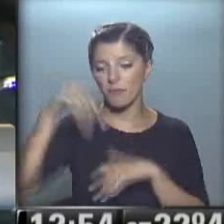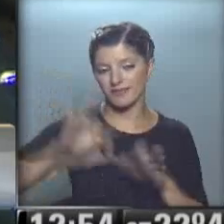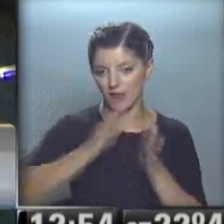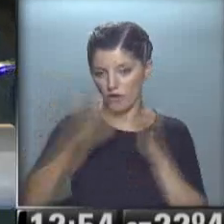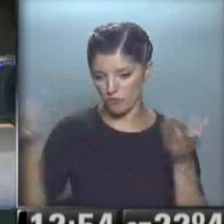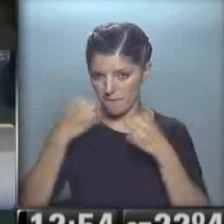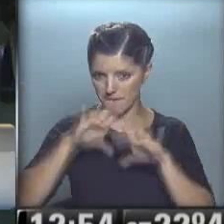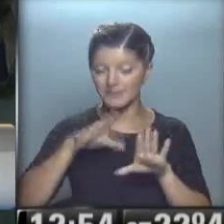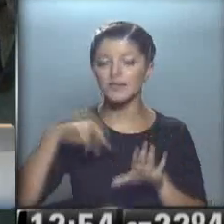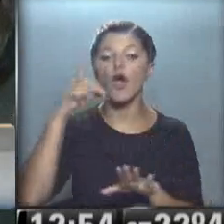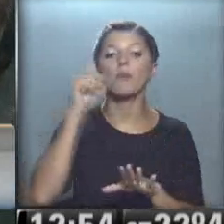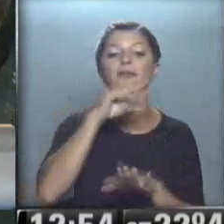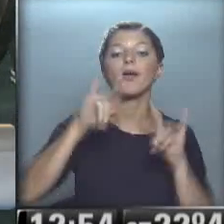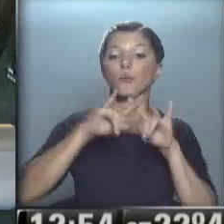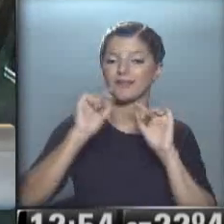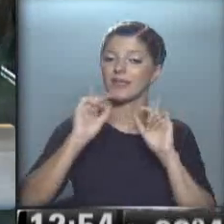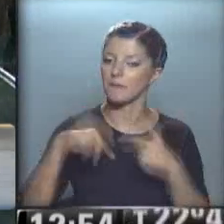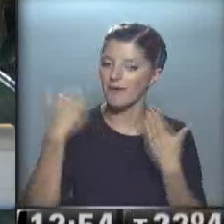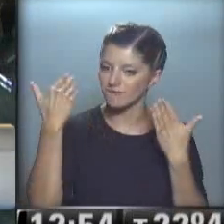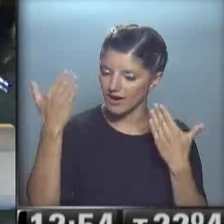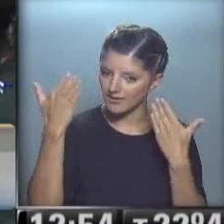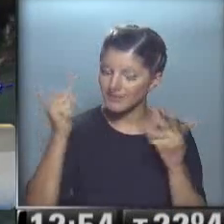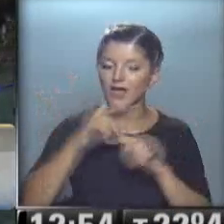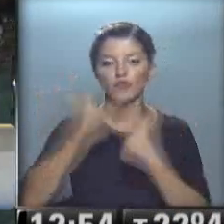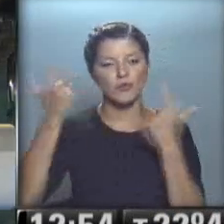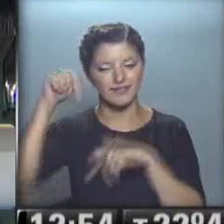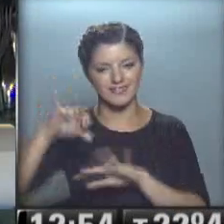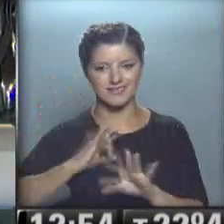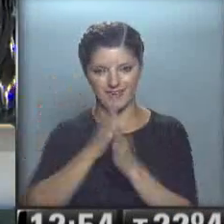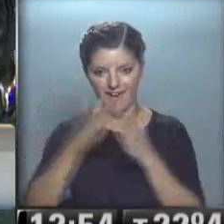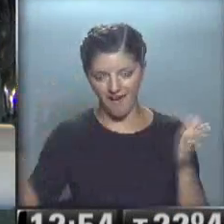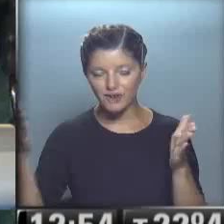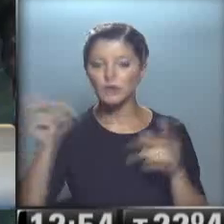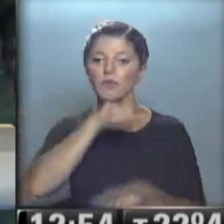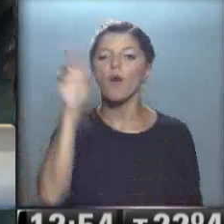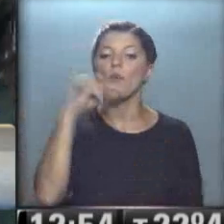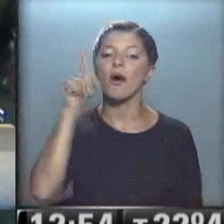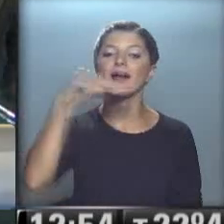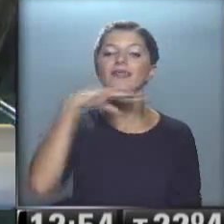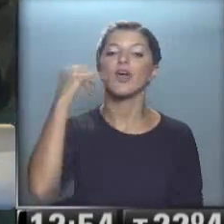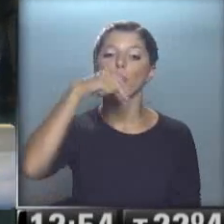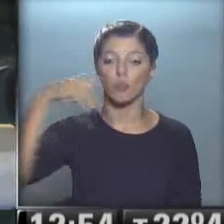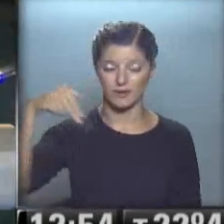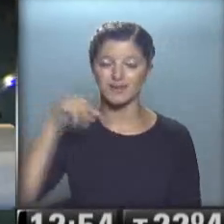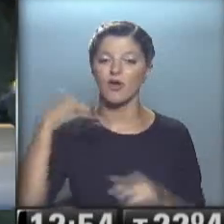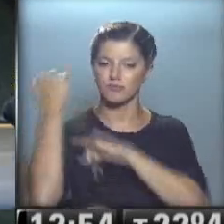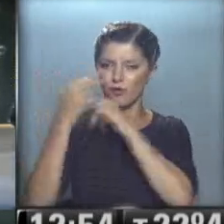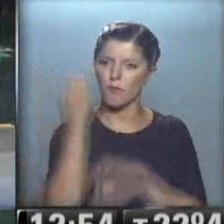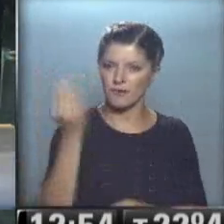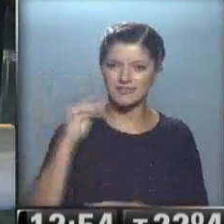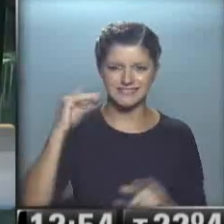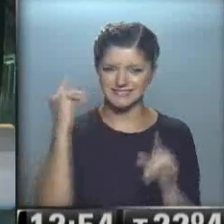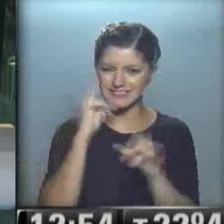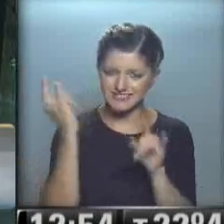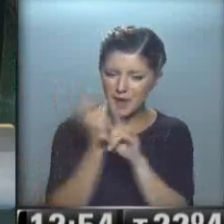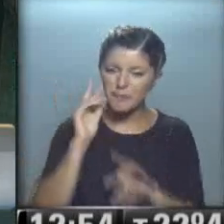Daniel de Wilde también nos felicita nos desea suerte para este año Norma de junín sigue el programa no se pierde ninguno y